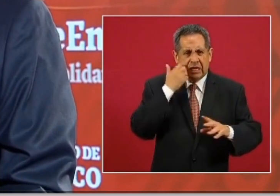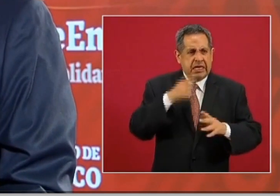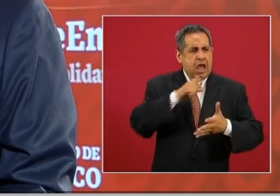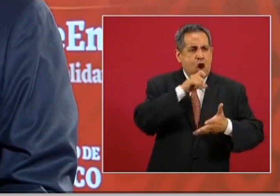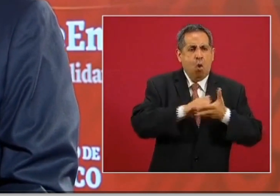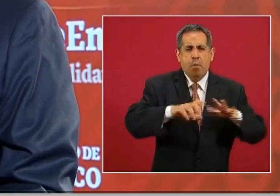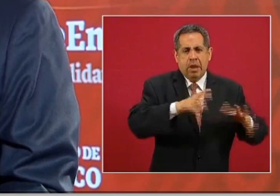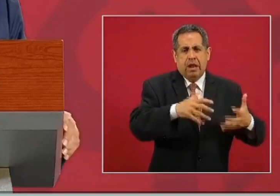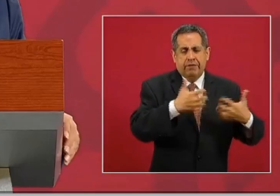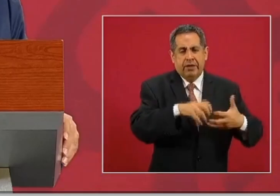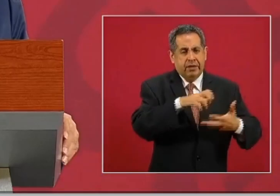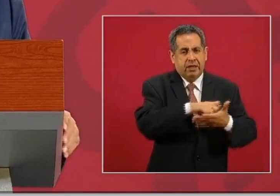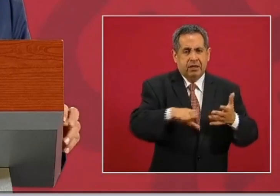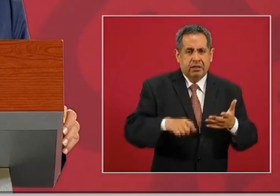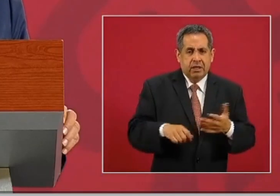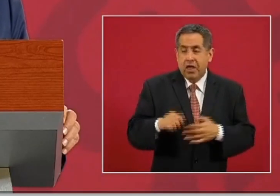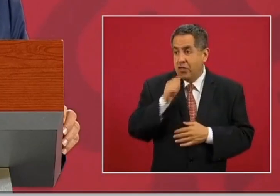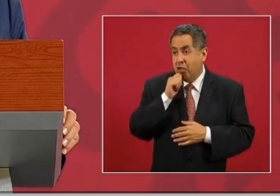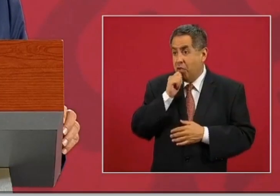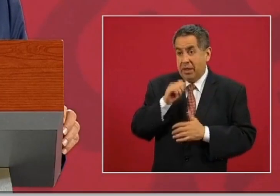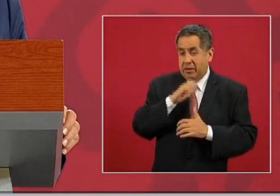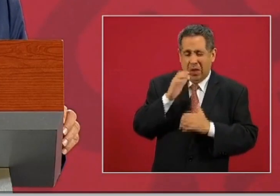hacer nada